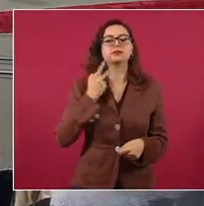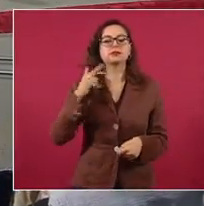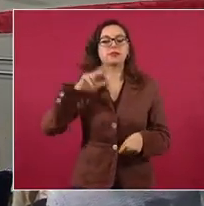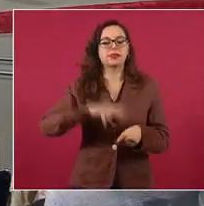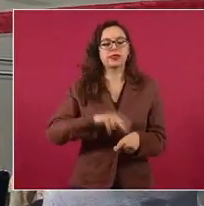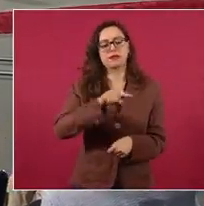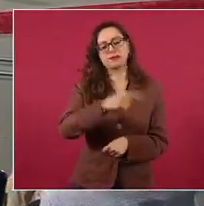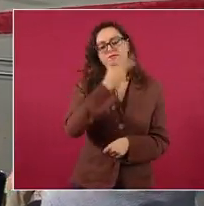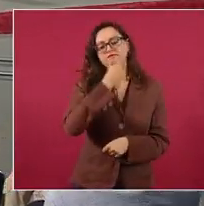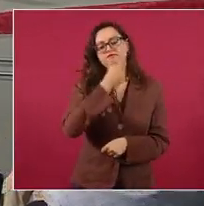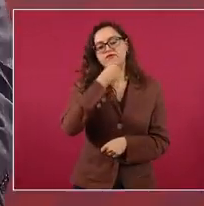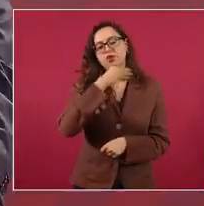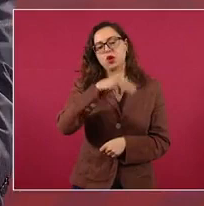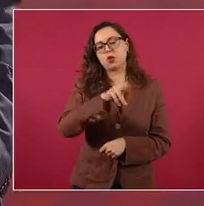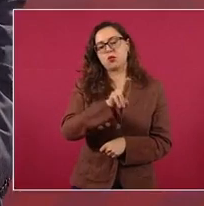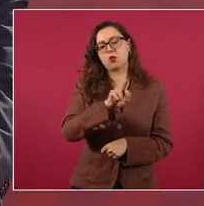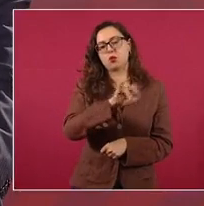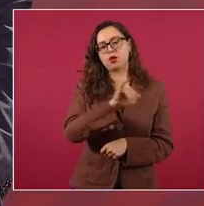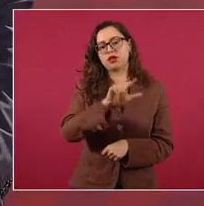Murillo Karam.